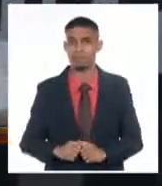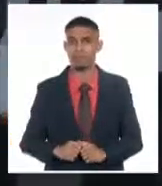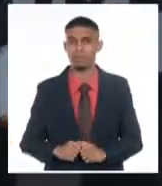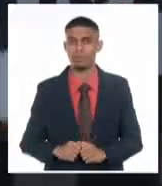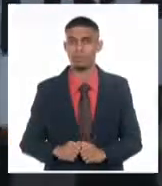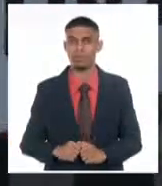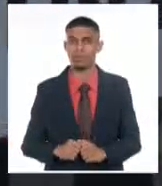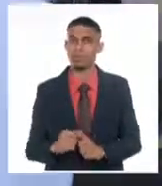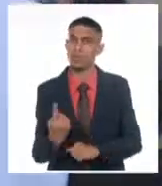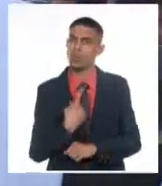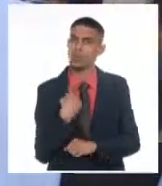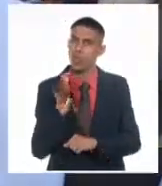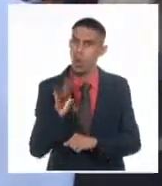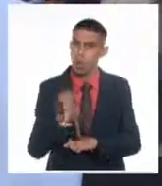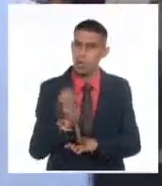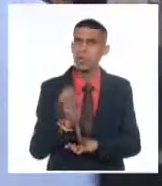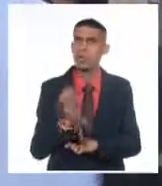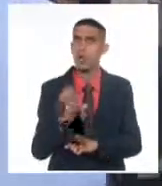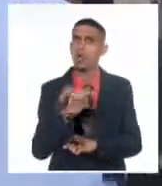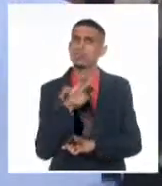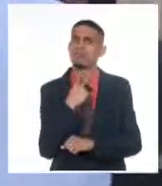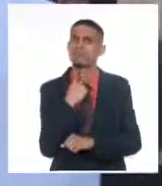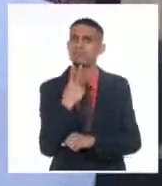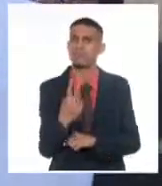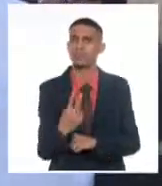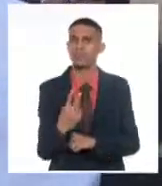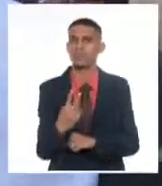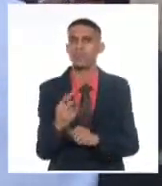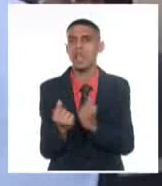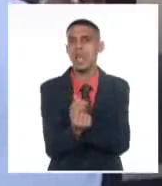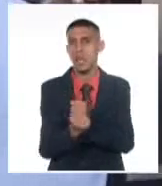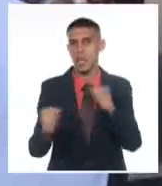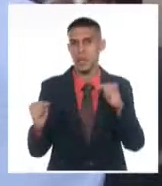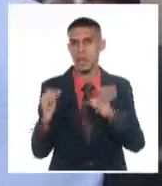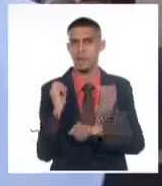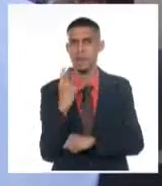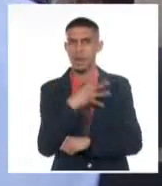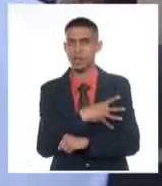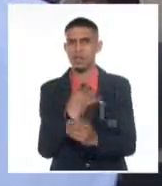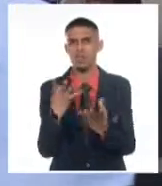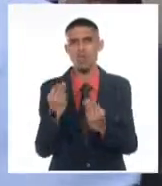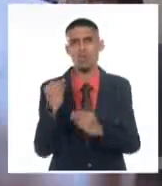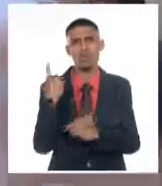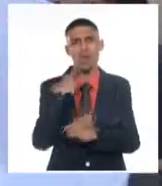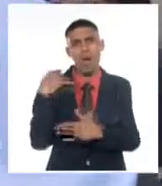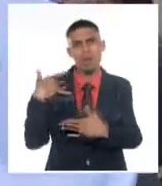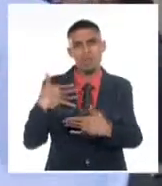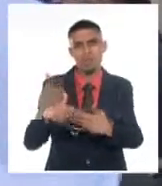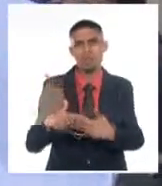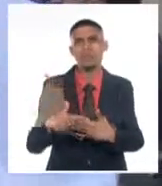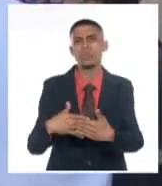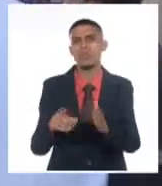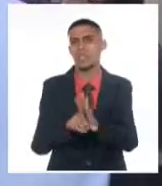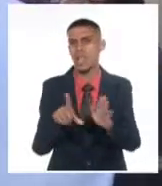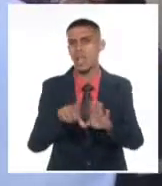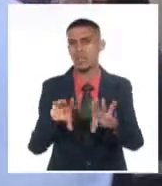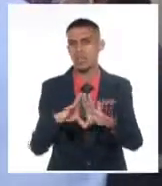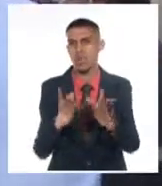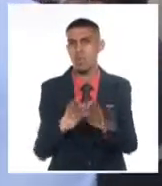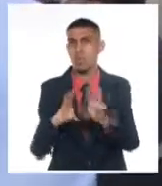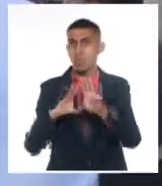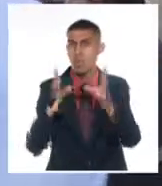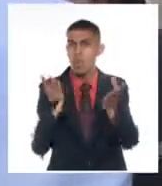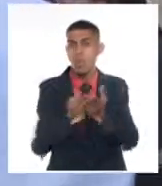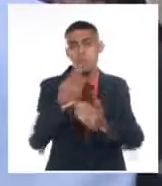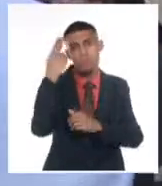eso hoy nosotros estamos alzando aquí nuestra voz por la causa palestina, que es muy justa. Son muchos años de injusticia, el mundo ha estado ciego, la ONU con